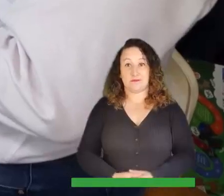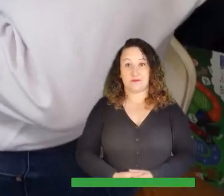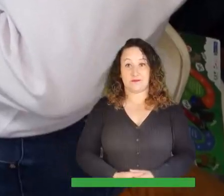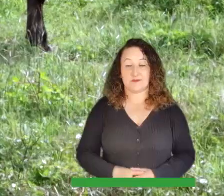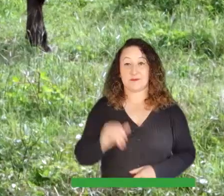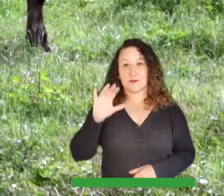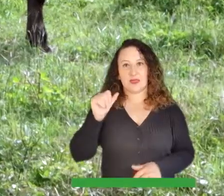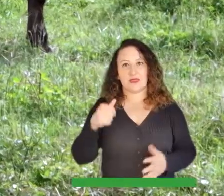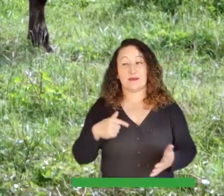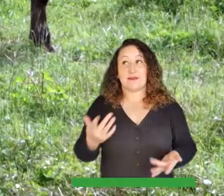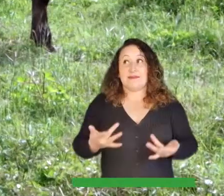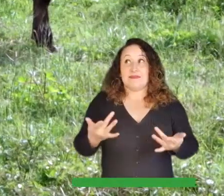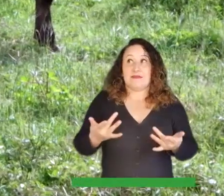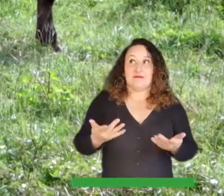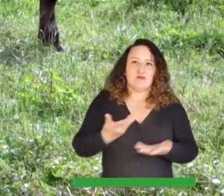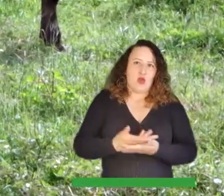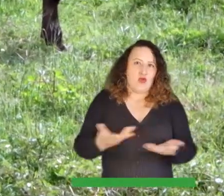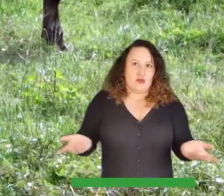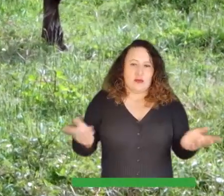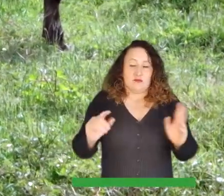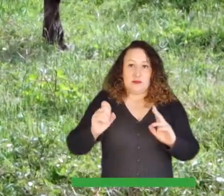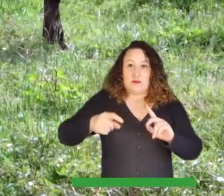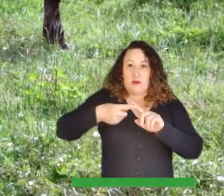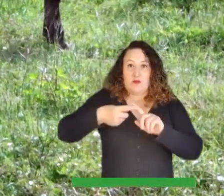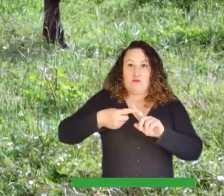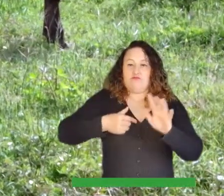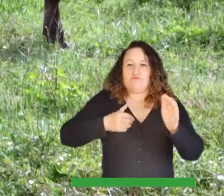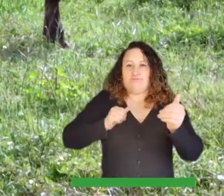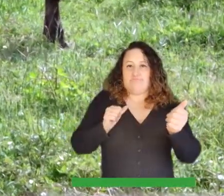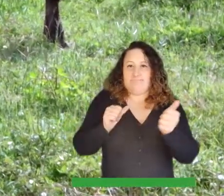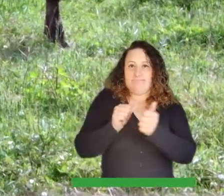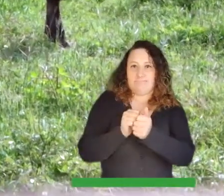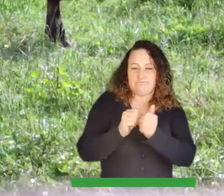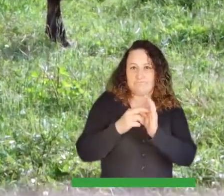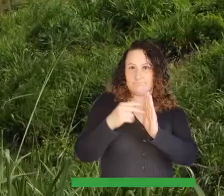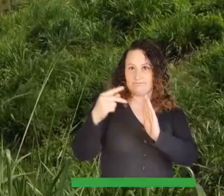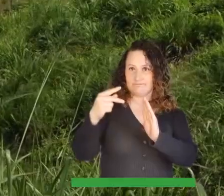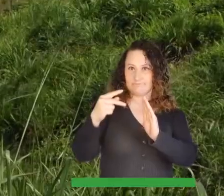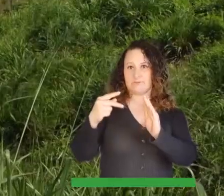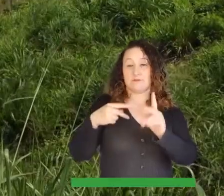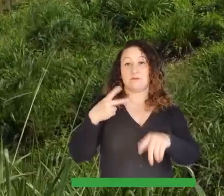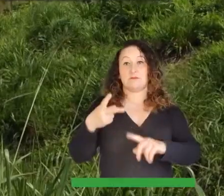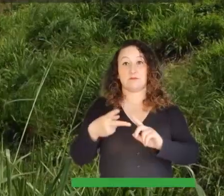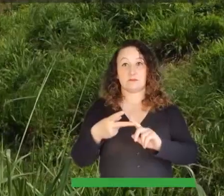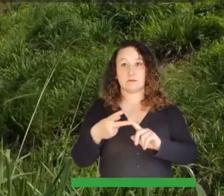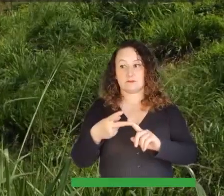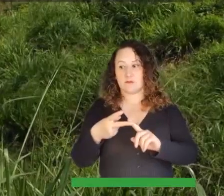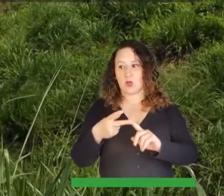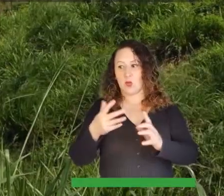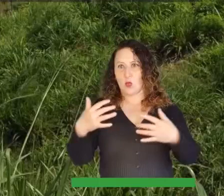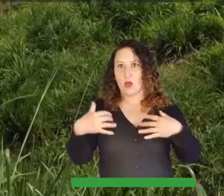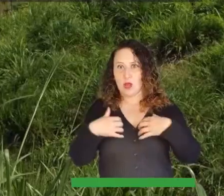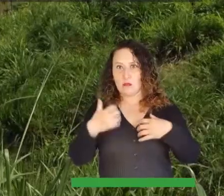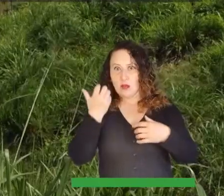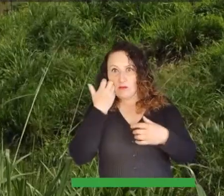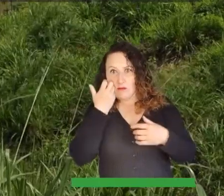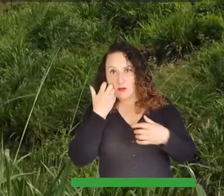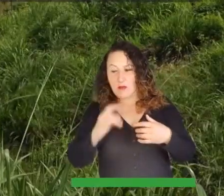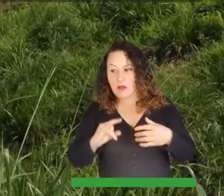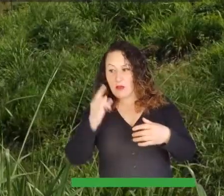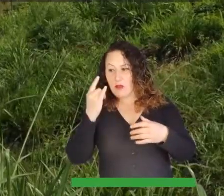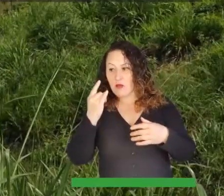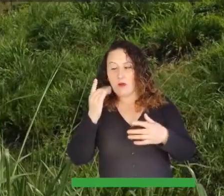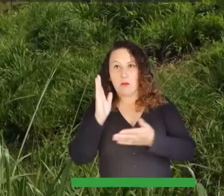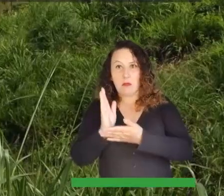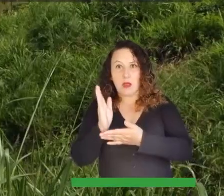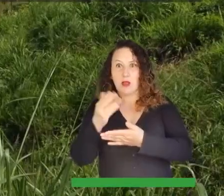Del ICA esperamos muchas cosas. Primero que todo, el acompañamiento en lo técnico. Segundo, a uno se le enferman animales y uno de pronto uno